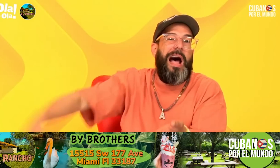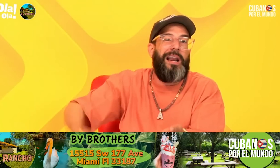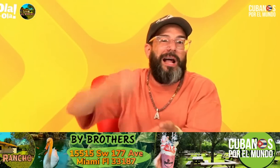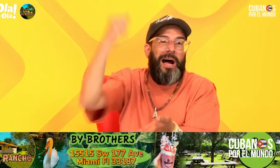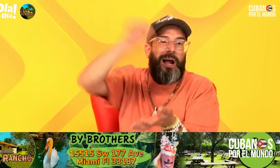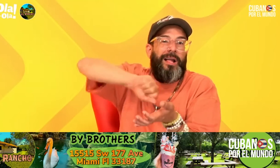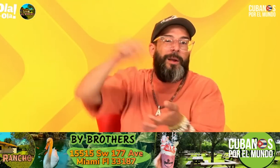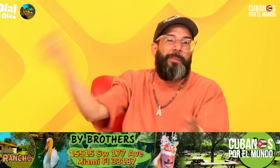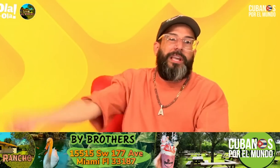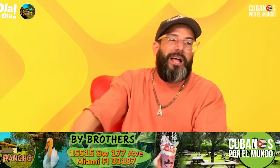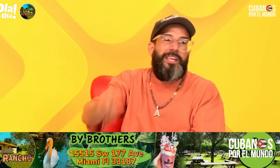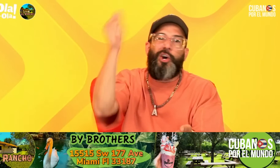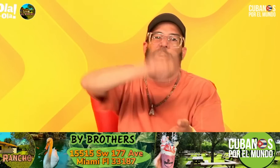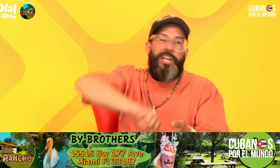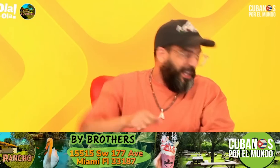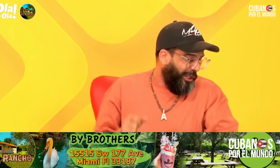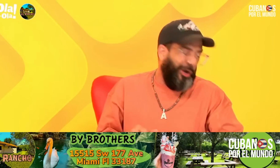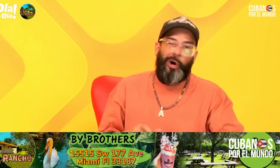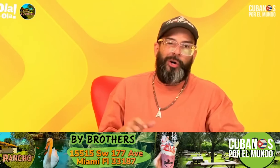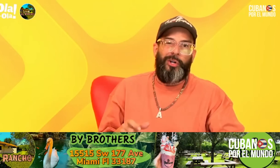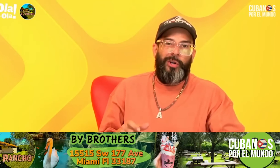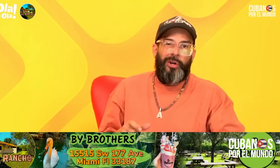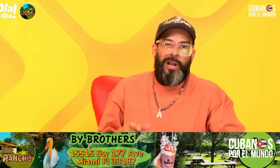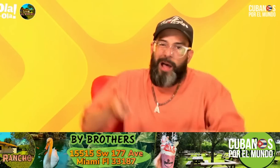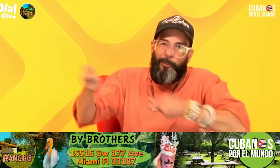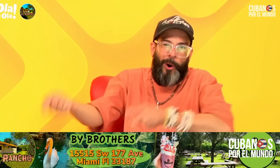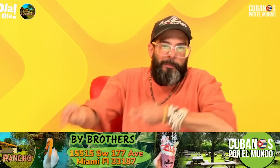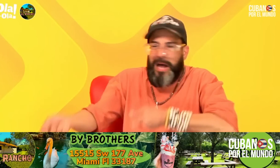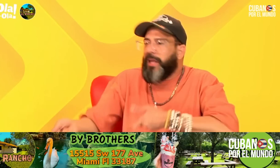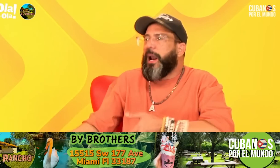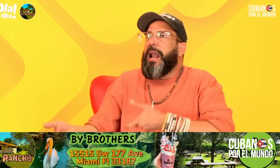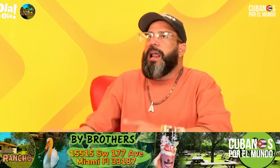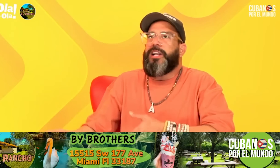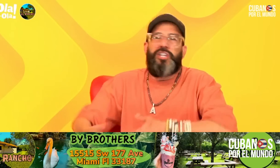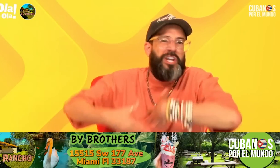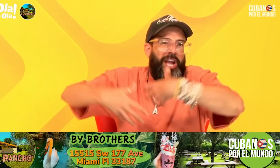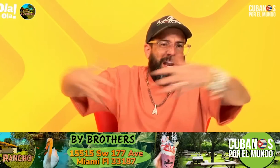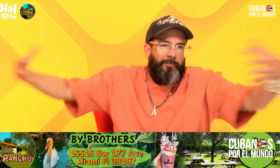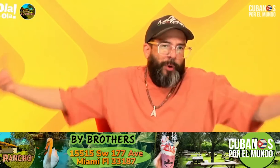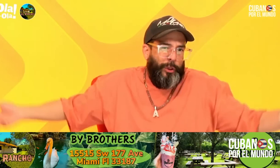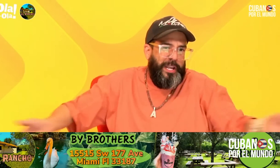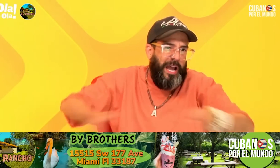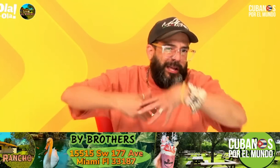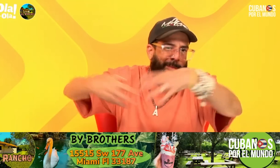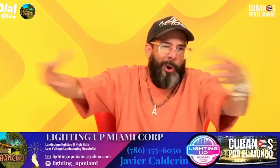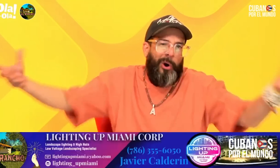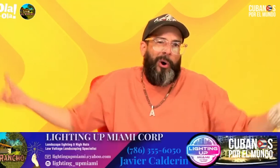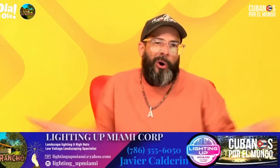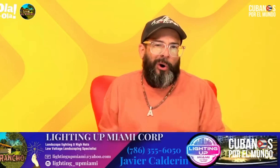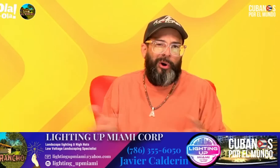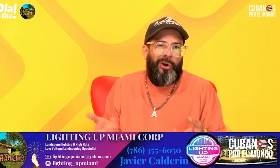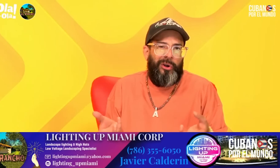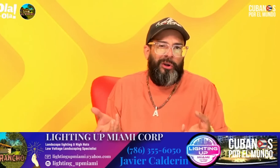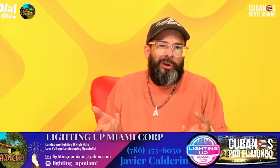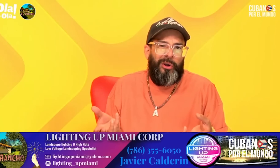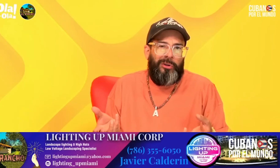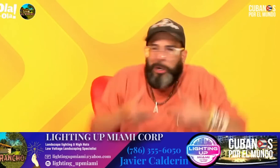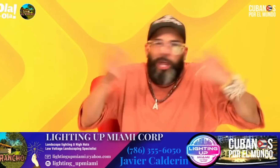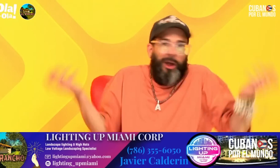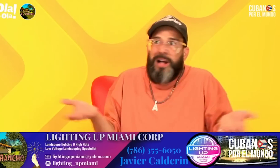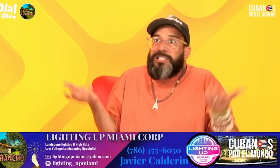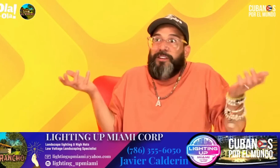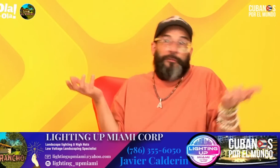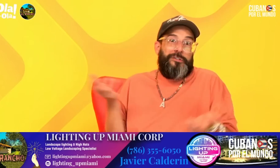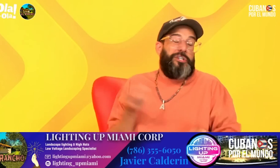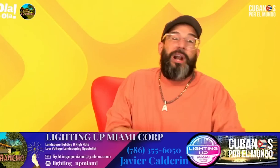una jarra, picadillo líquido, las bombas de las leches llenas podrida de moho.